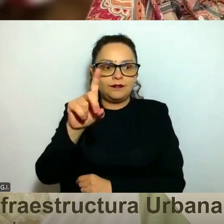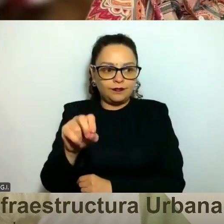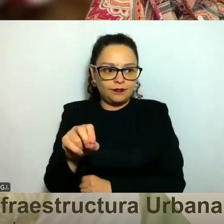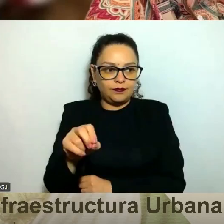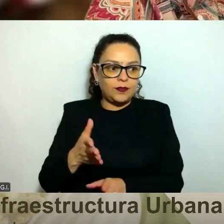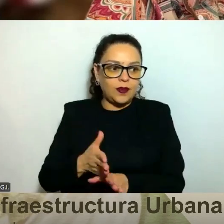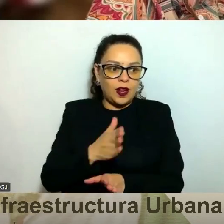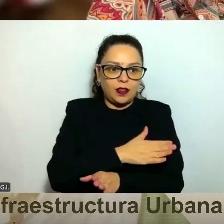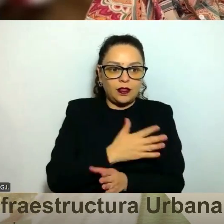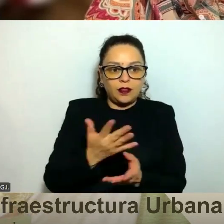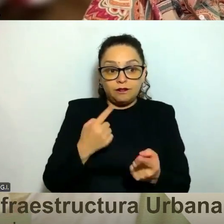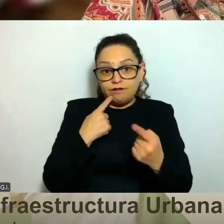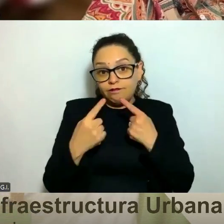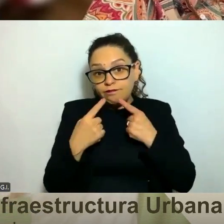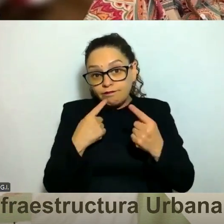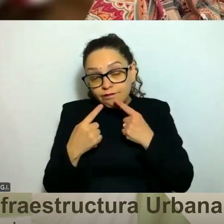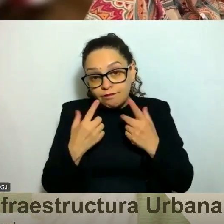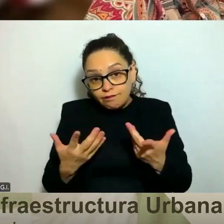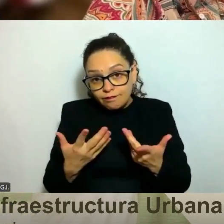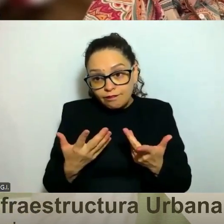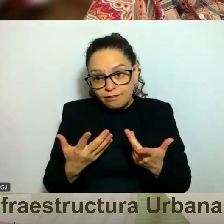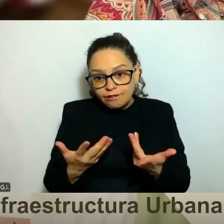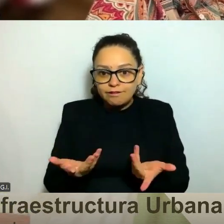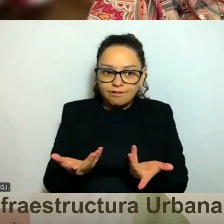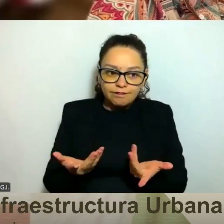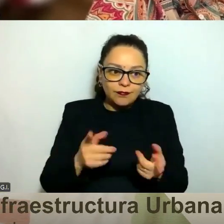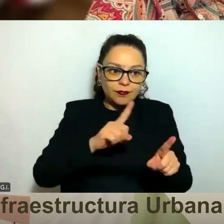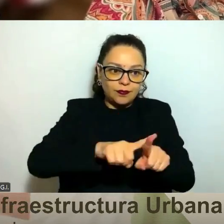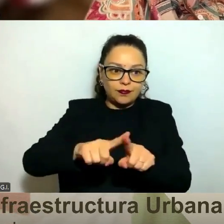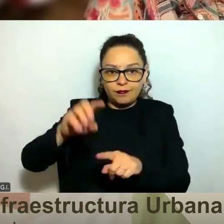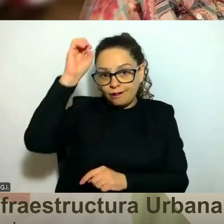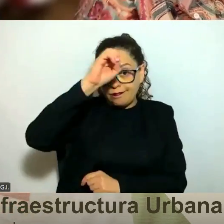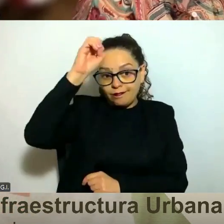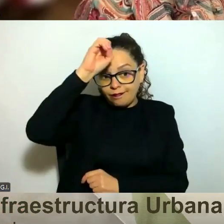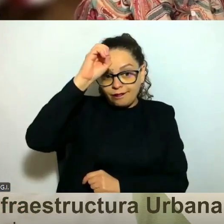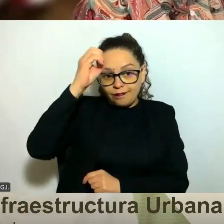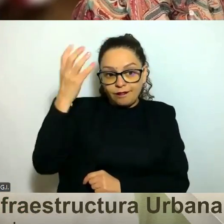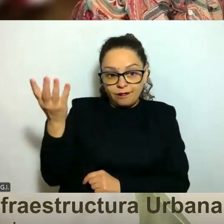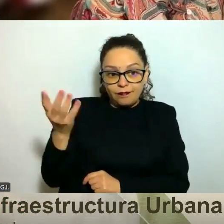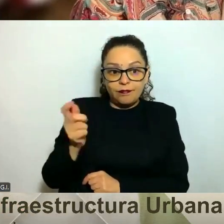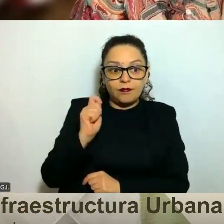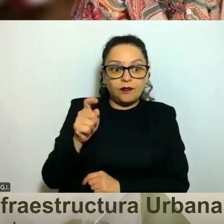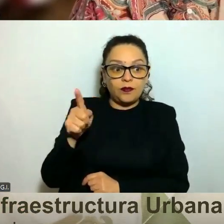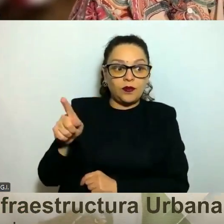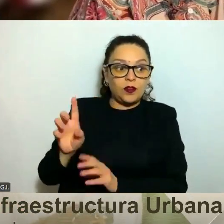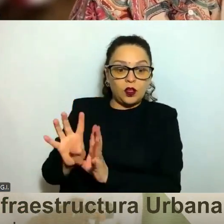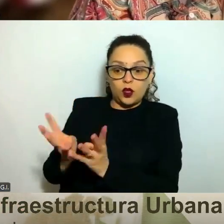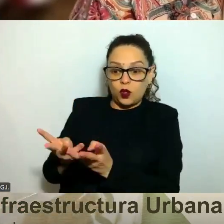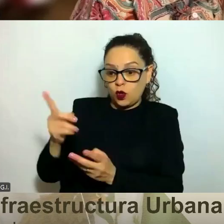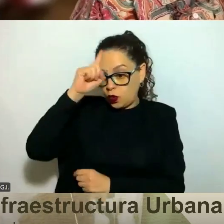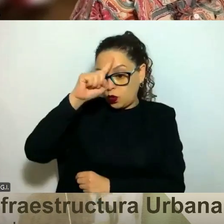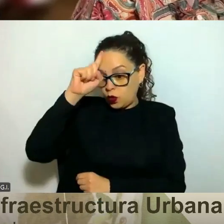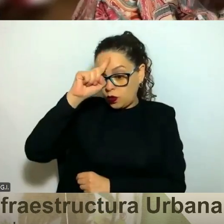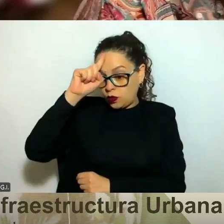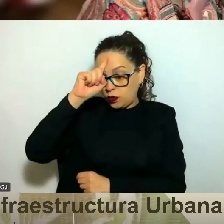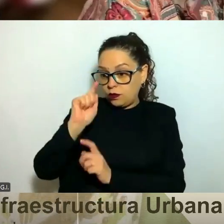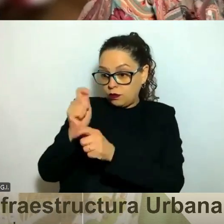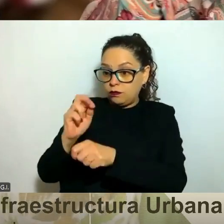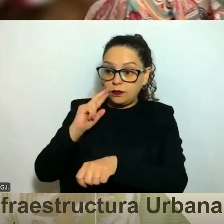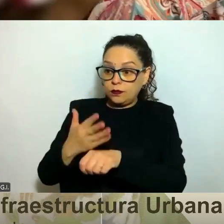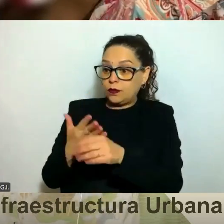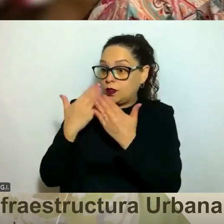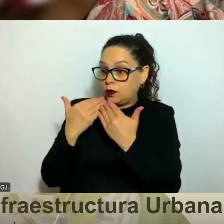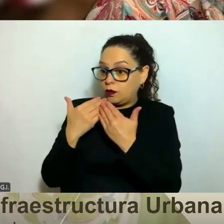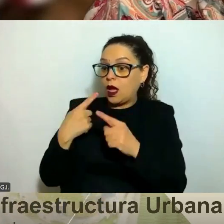discusiones diversas. Hoy no es así. Evidentemente usted sabe que las facultades que no tiene el Consejo Consultivo, la ley establece que